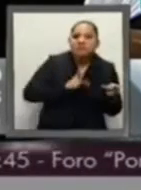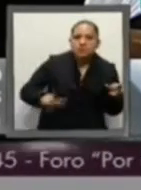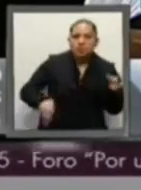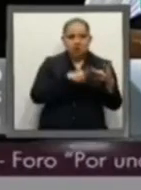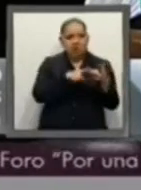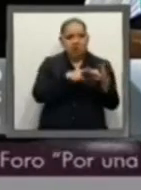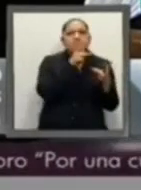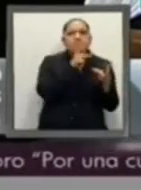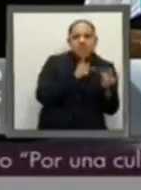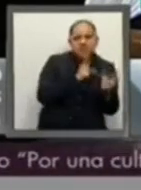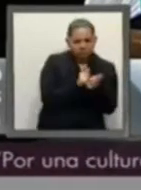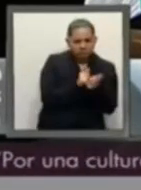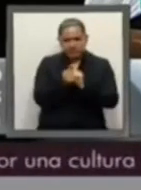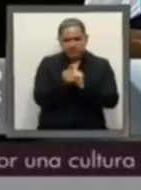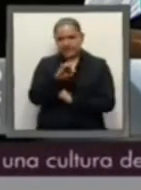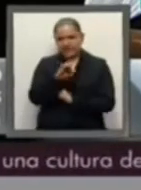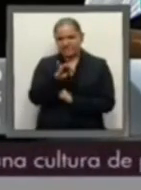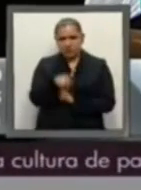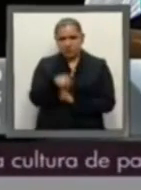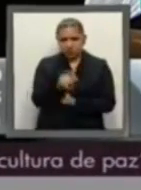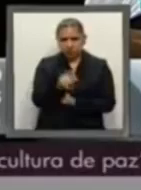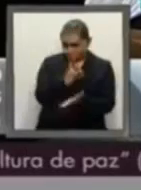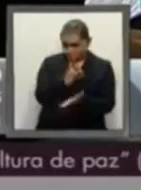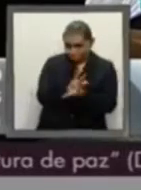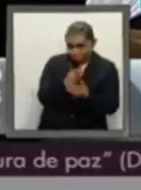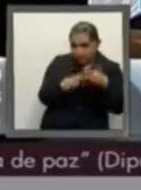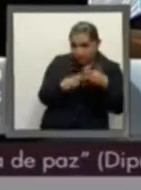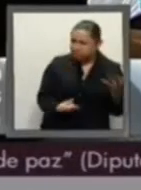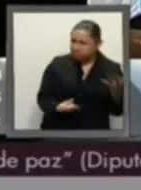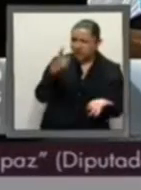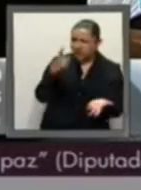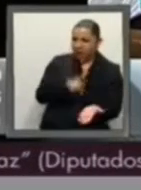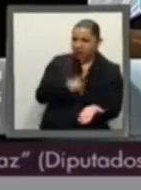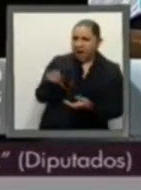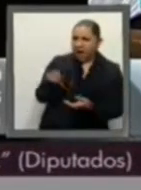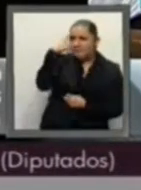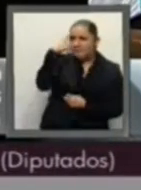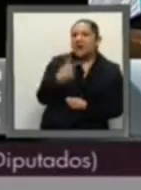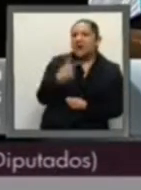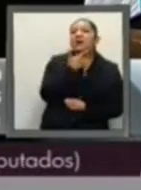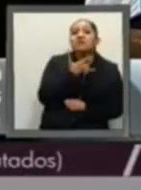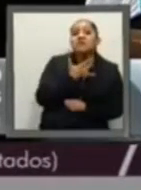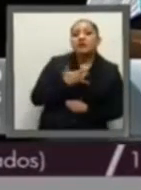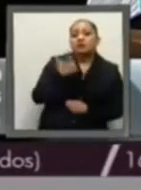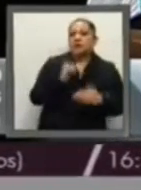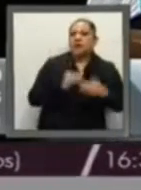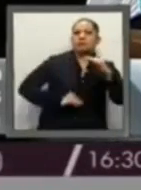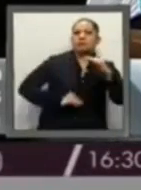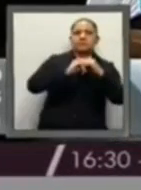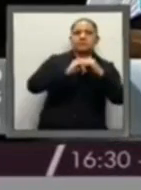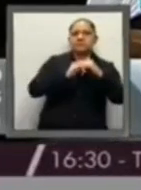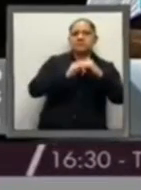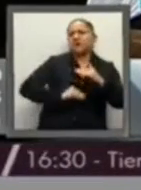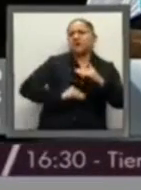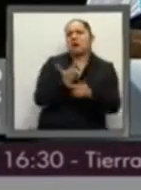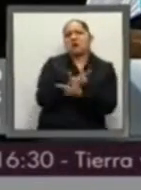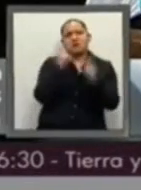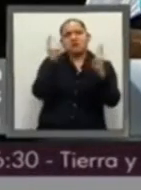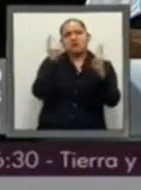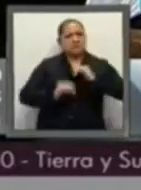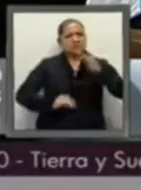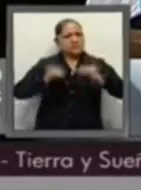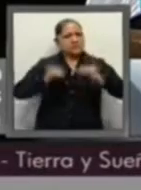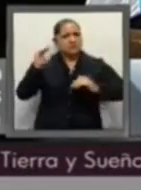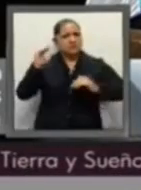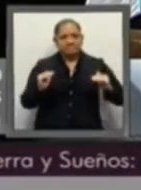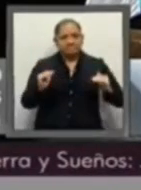el cobro de una gasolina más cara y su liberalización por eso presentó otro